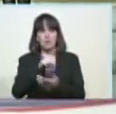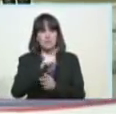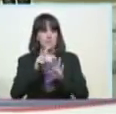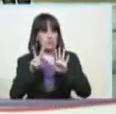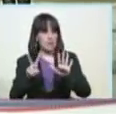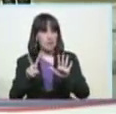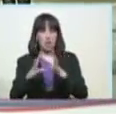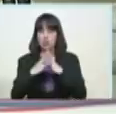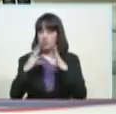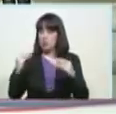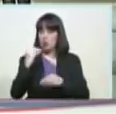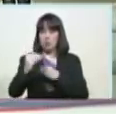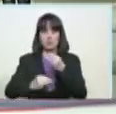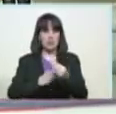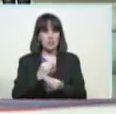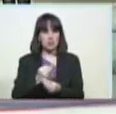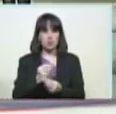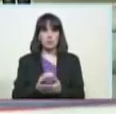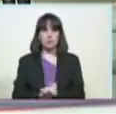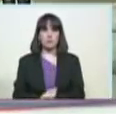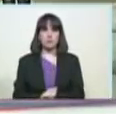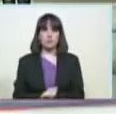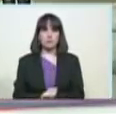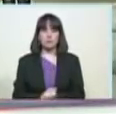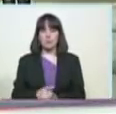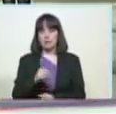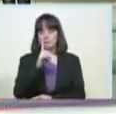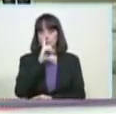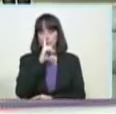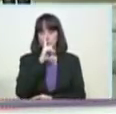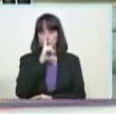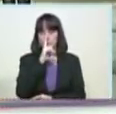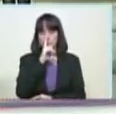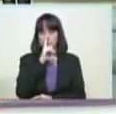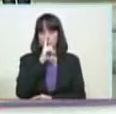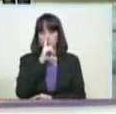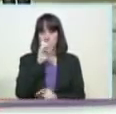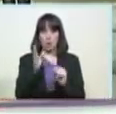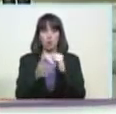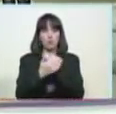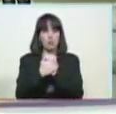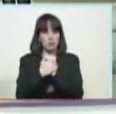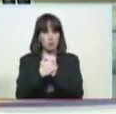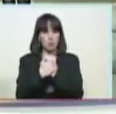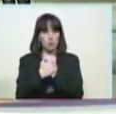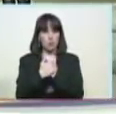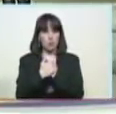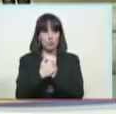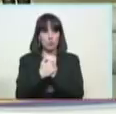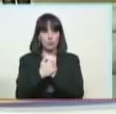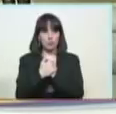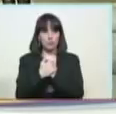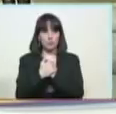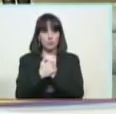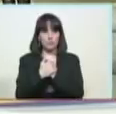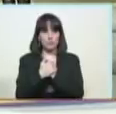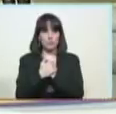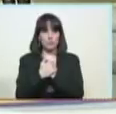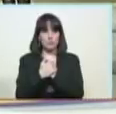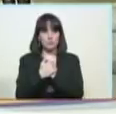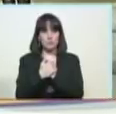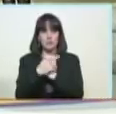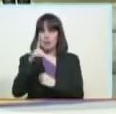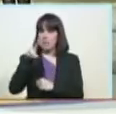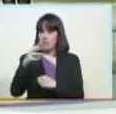todo esto se hizo en silencio escondido inclusive